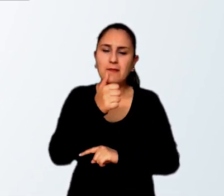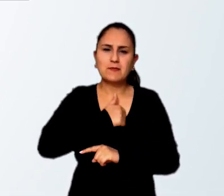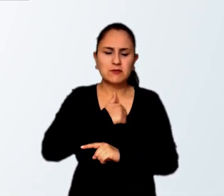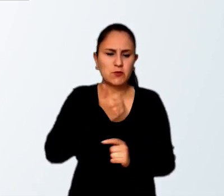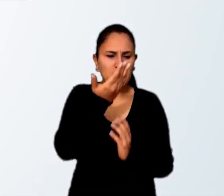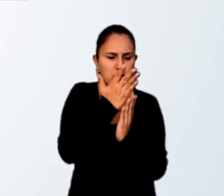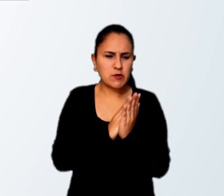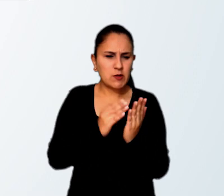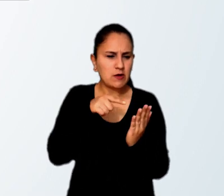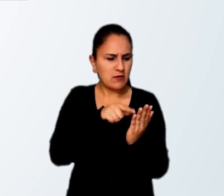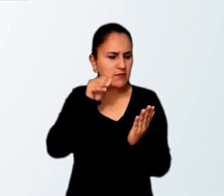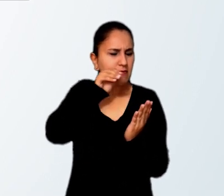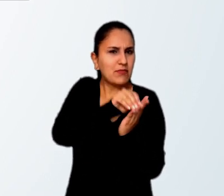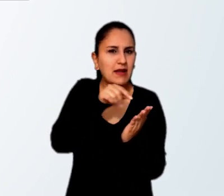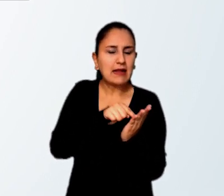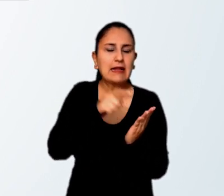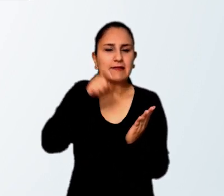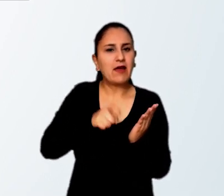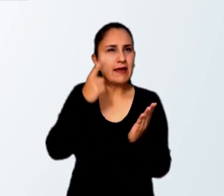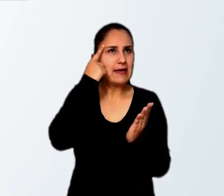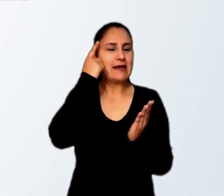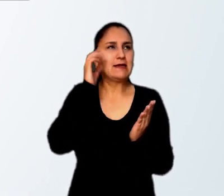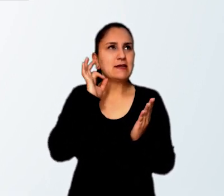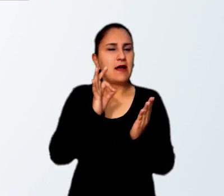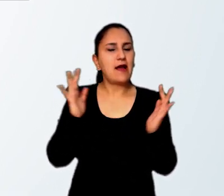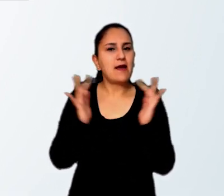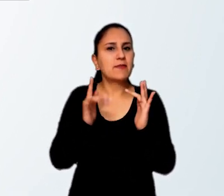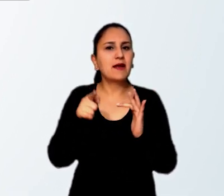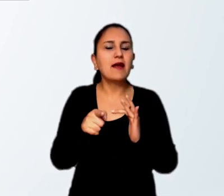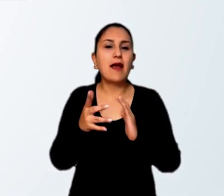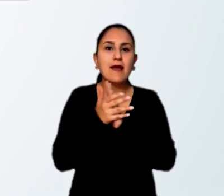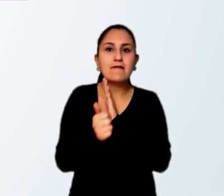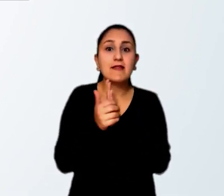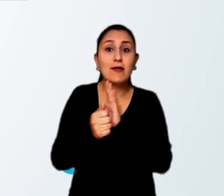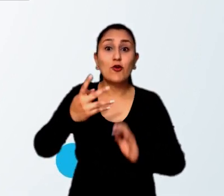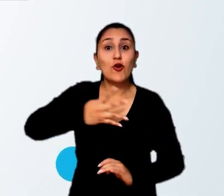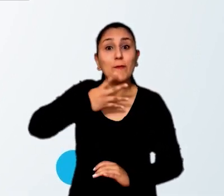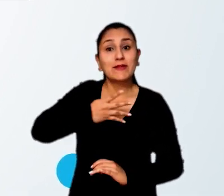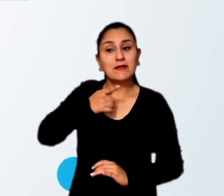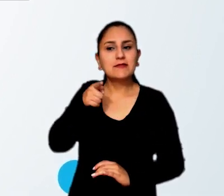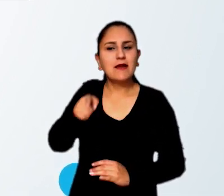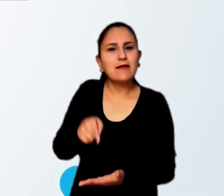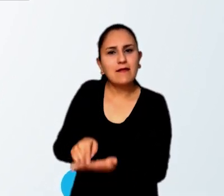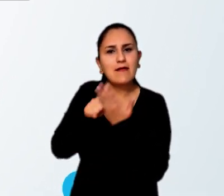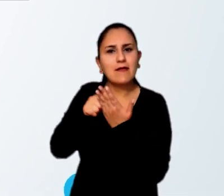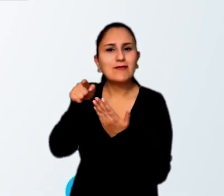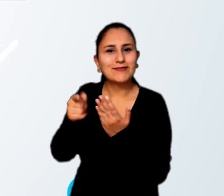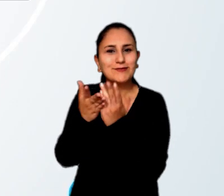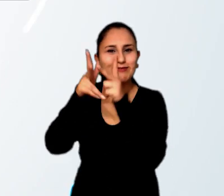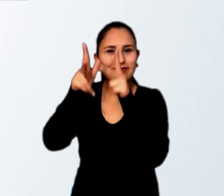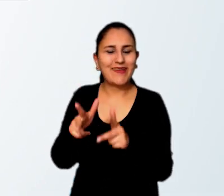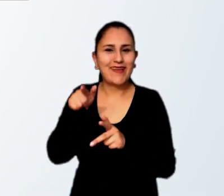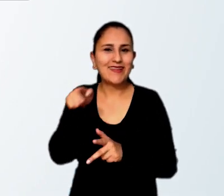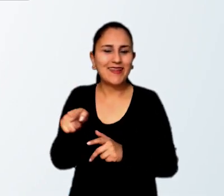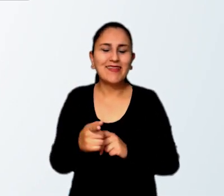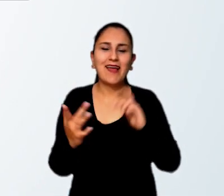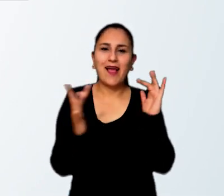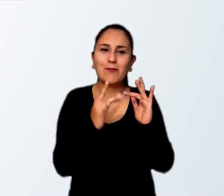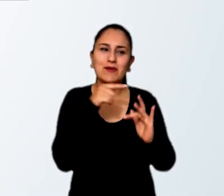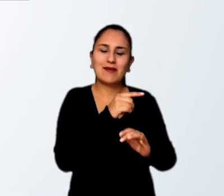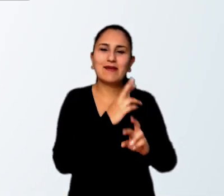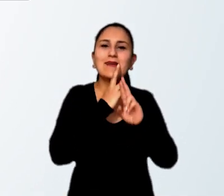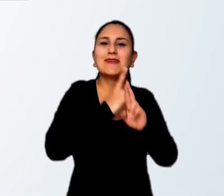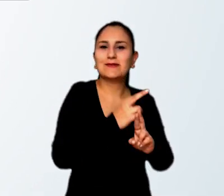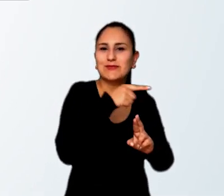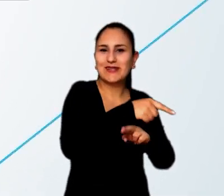basado en la mejor valoración acerca de la habilidad y competencia evidenciada por el estudiante al dar respuesta a